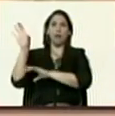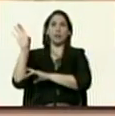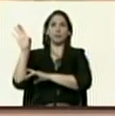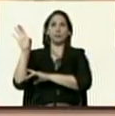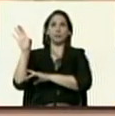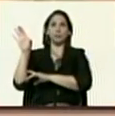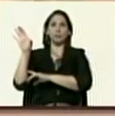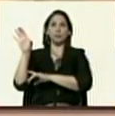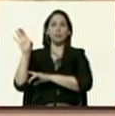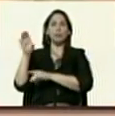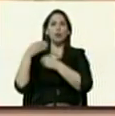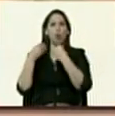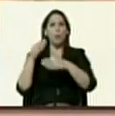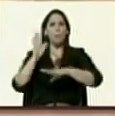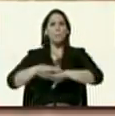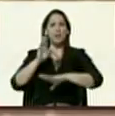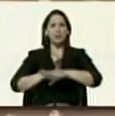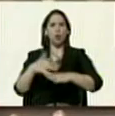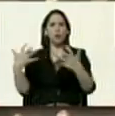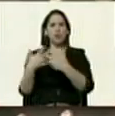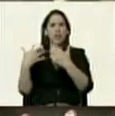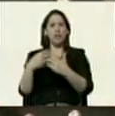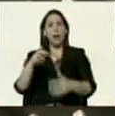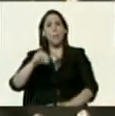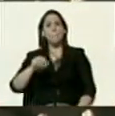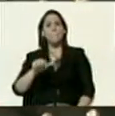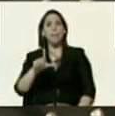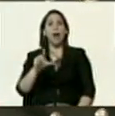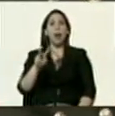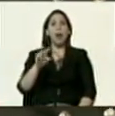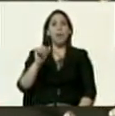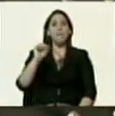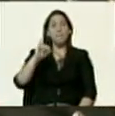guerra de las Malvinas, el TIAR fracasó